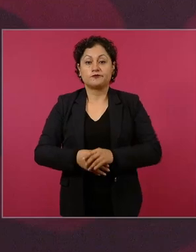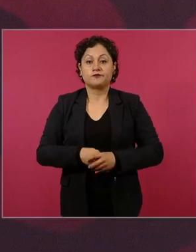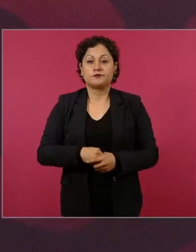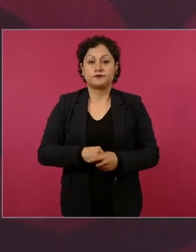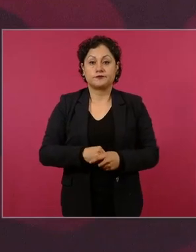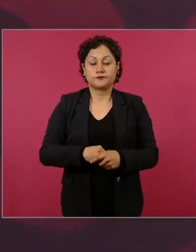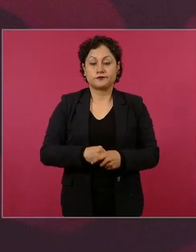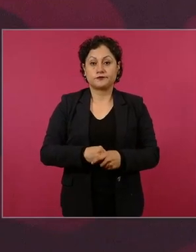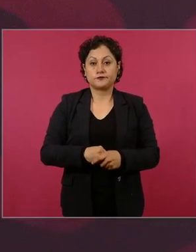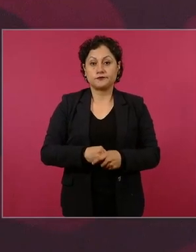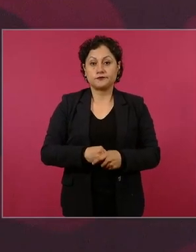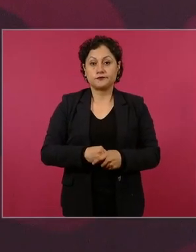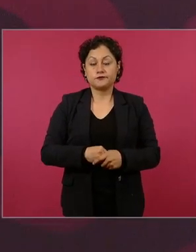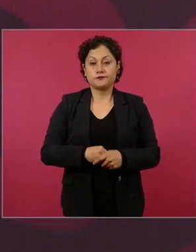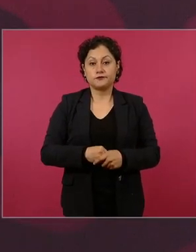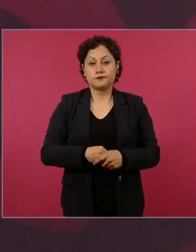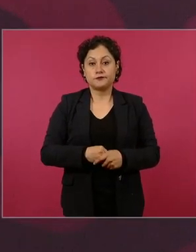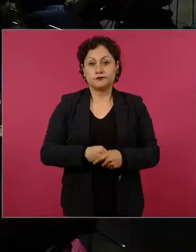fue